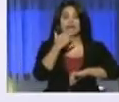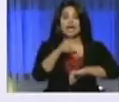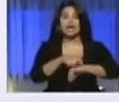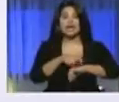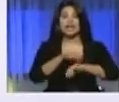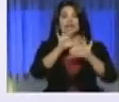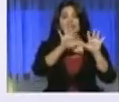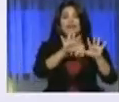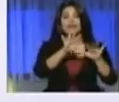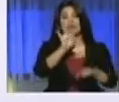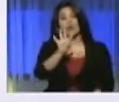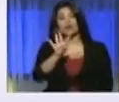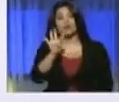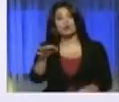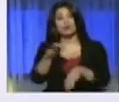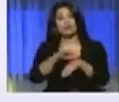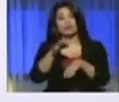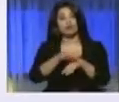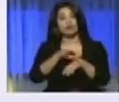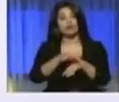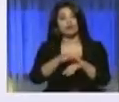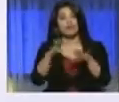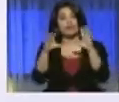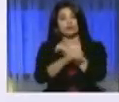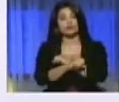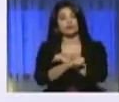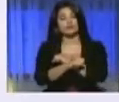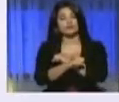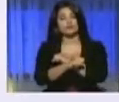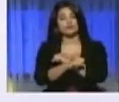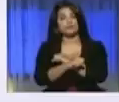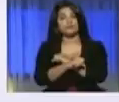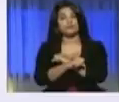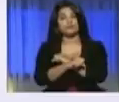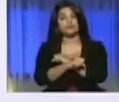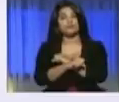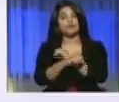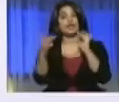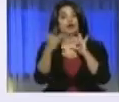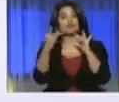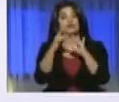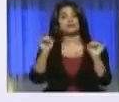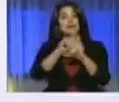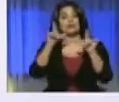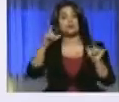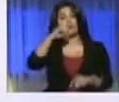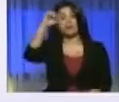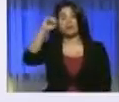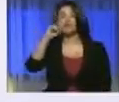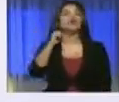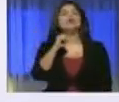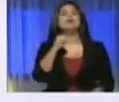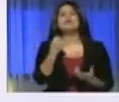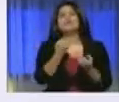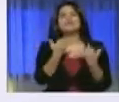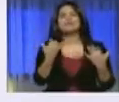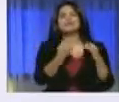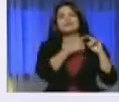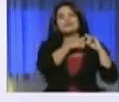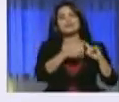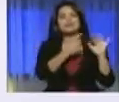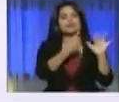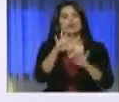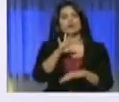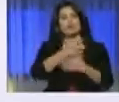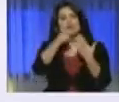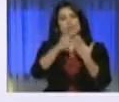10 y 44 minutos de esta noche. En contacto con Maduro número 64. Hemos repasado